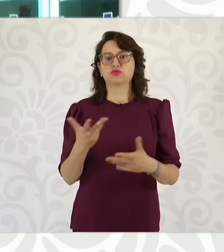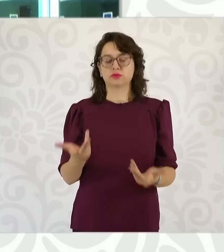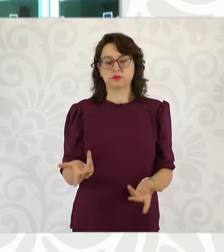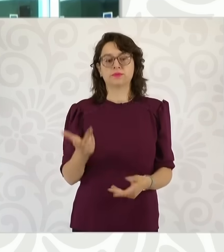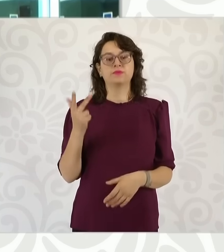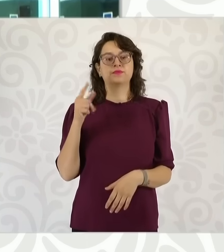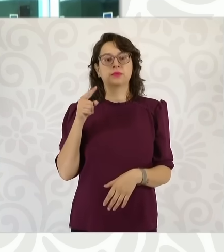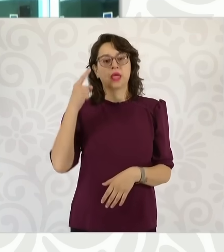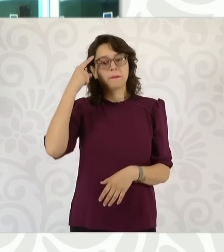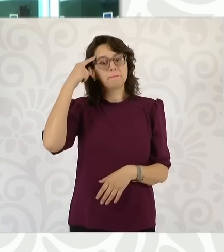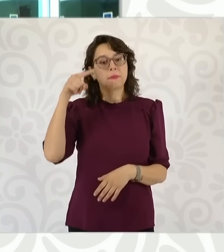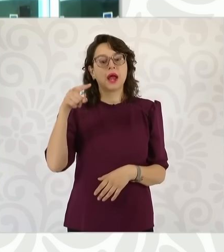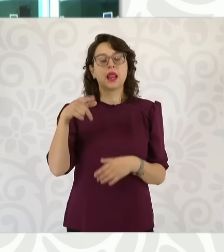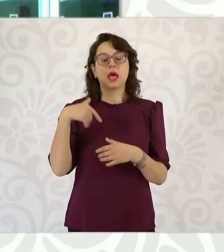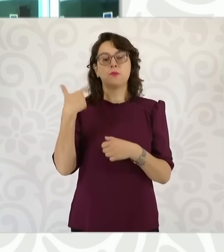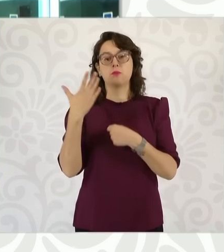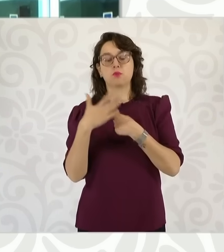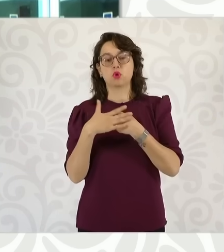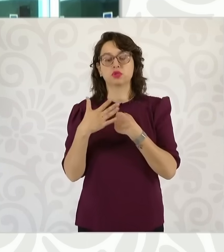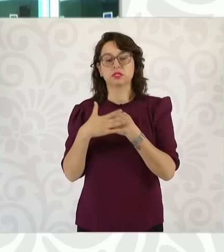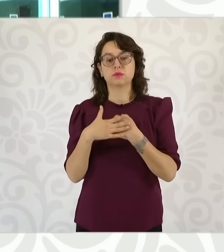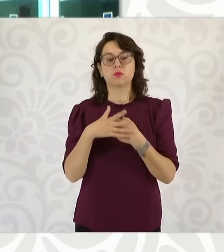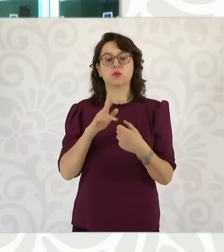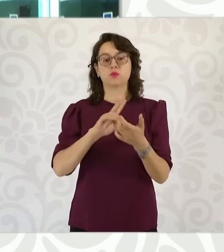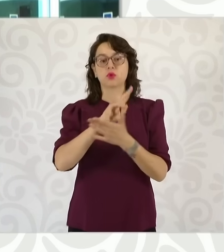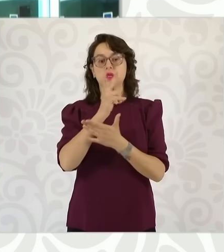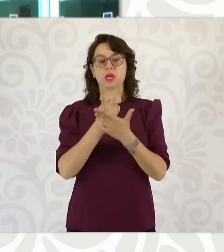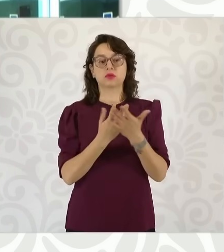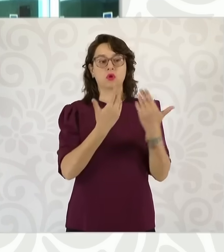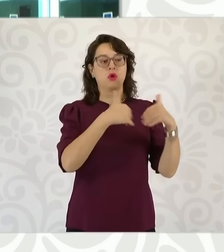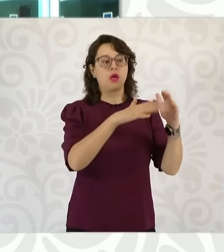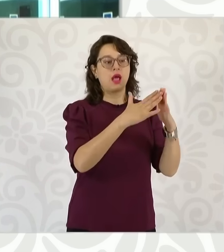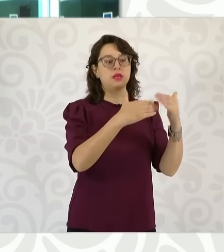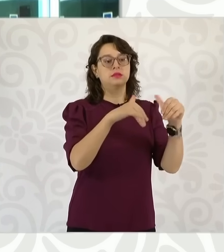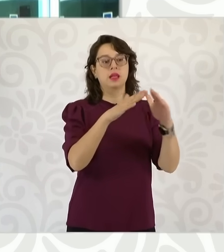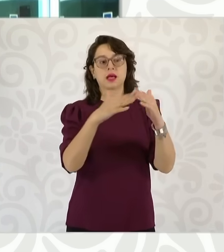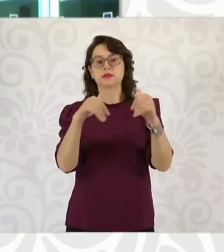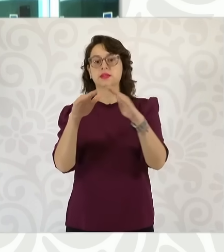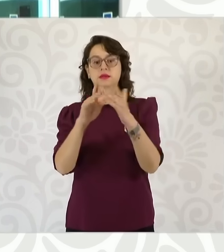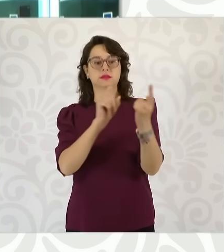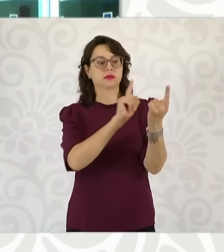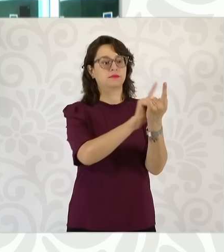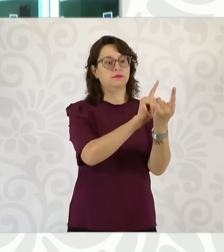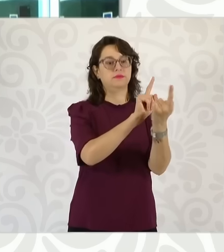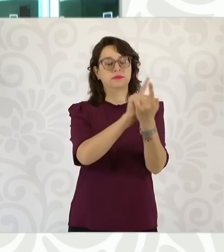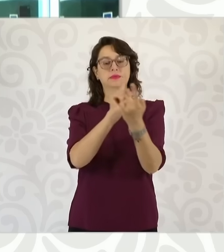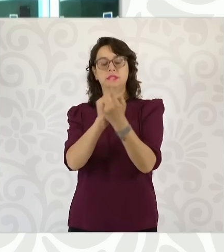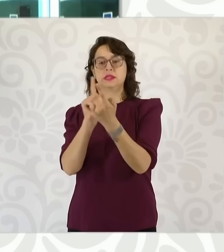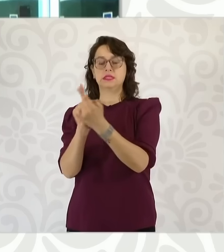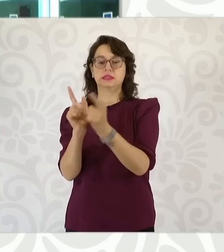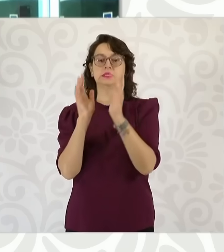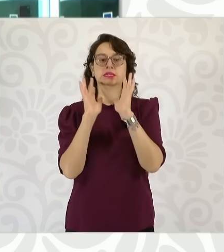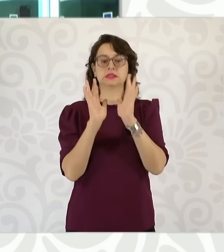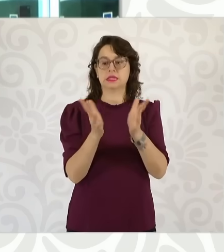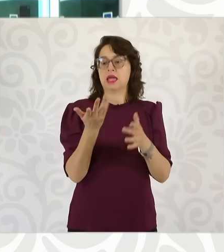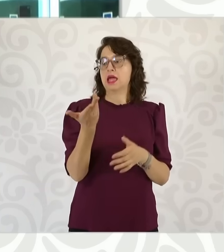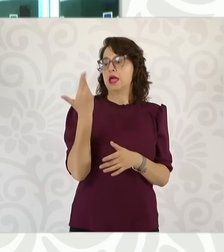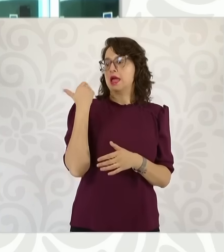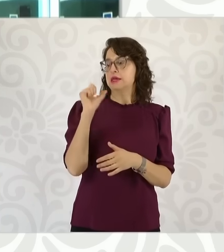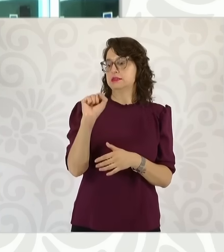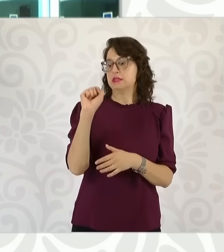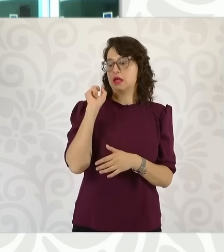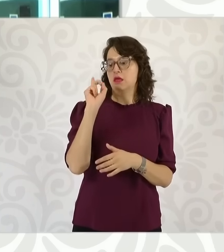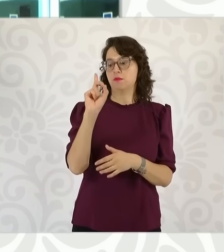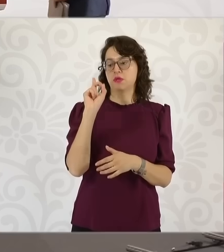médico de médico en tu casa, y que ya vimos con alegría el fin de semana, dio arranque usted personalmente,